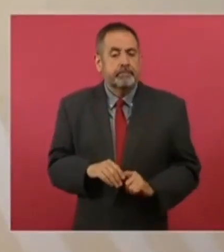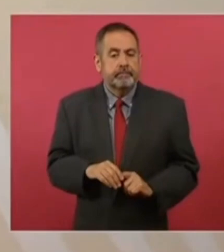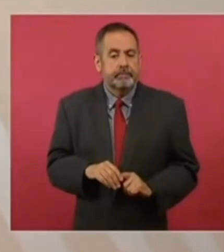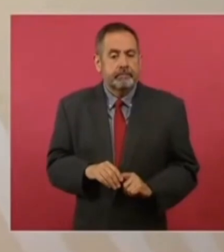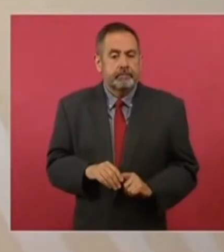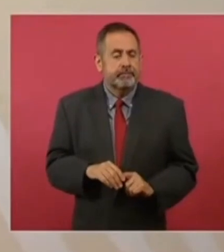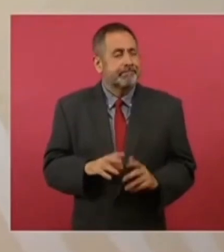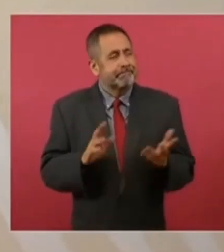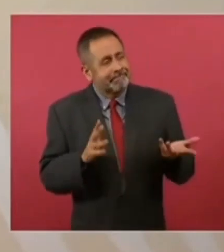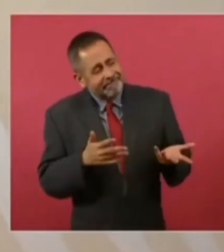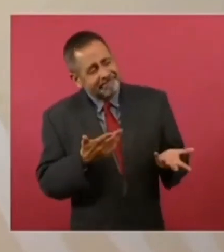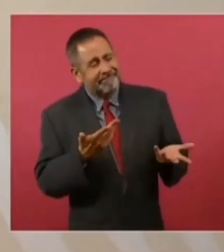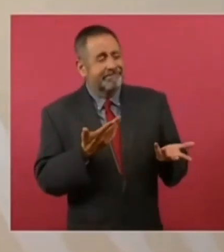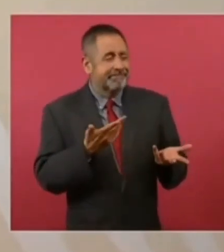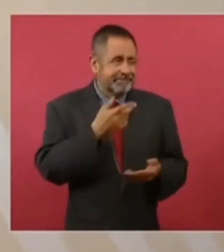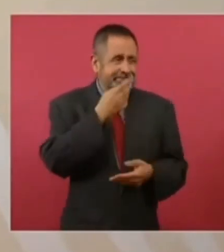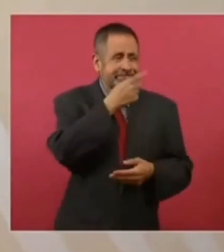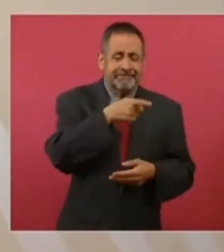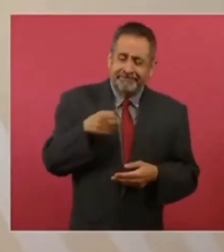Con decirle,